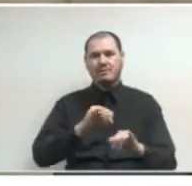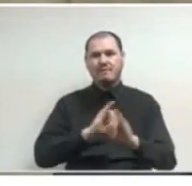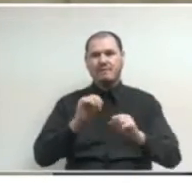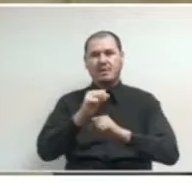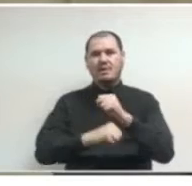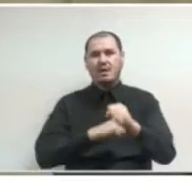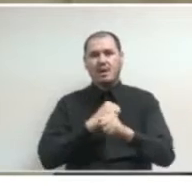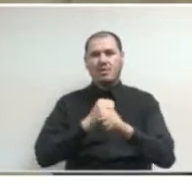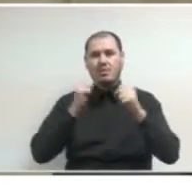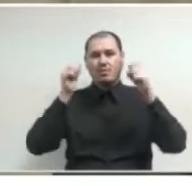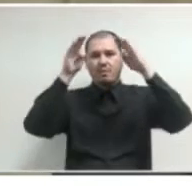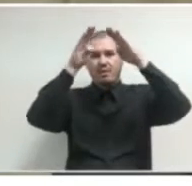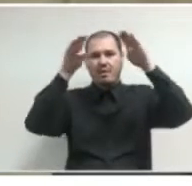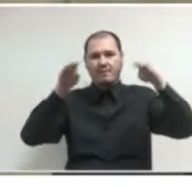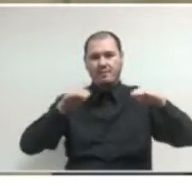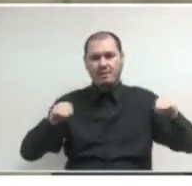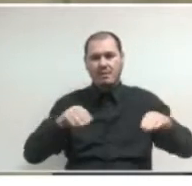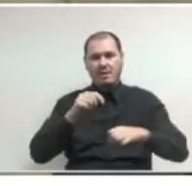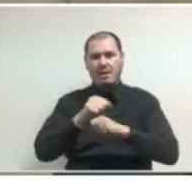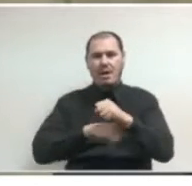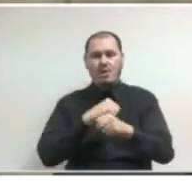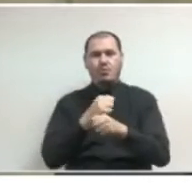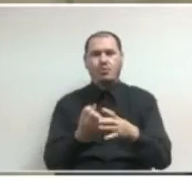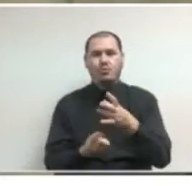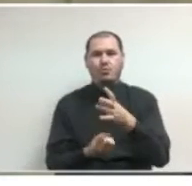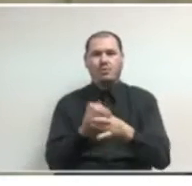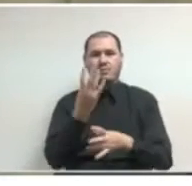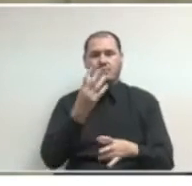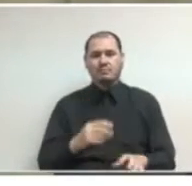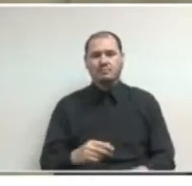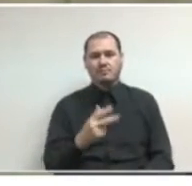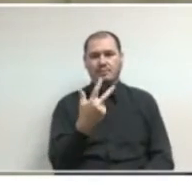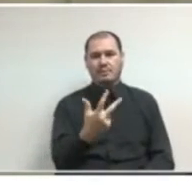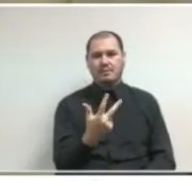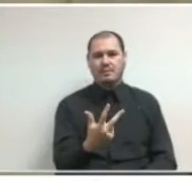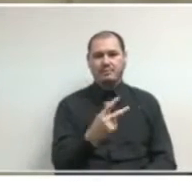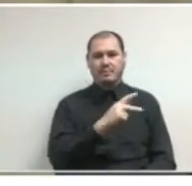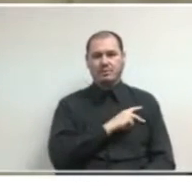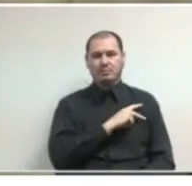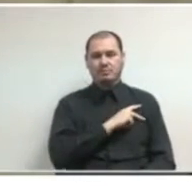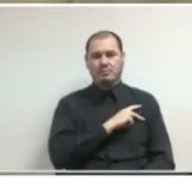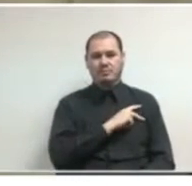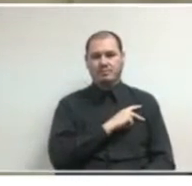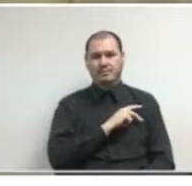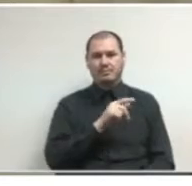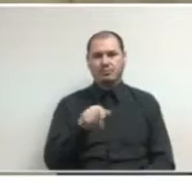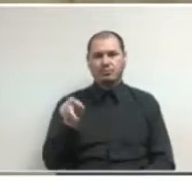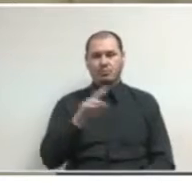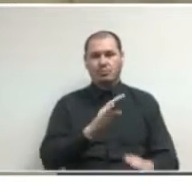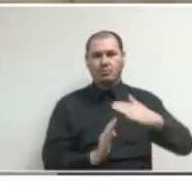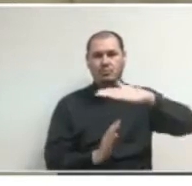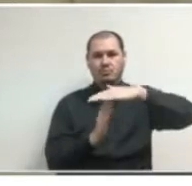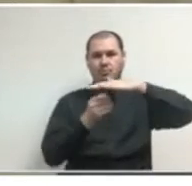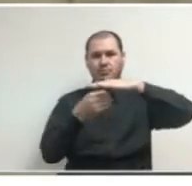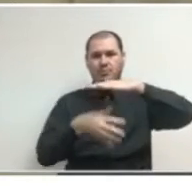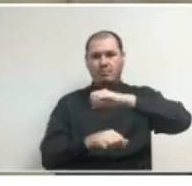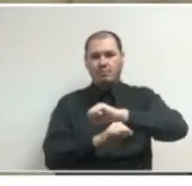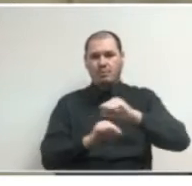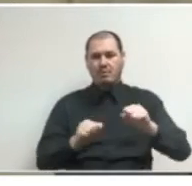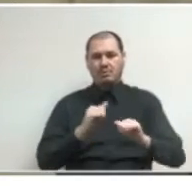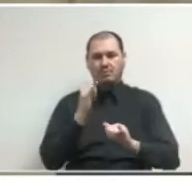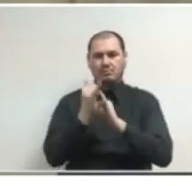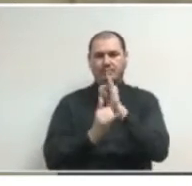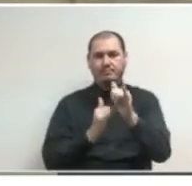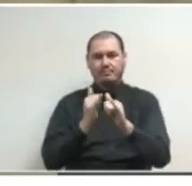tiene extraordinaria. Entonces, fin de año les de guava. Guapita pisado, ñe, moza sota, vagina. Y